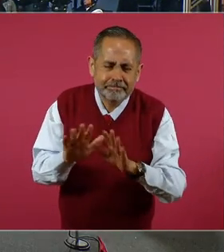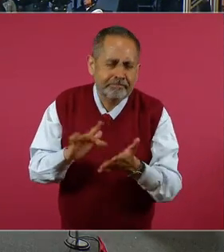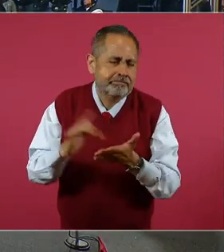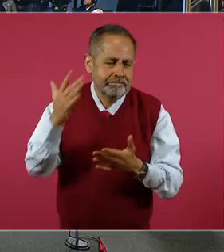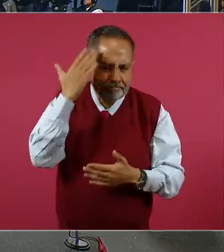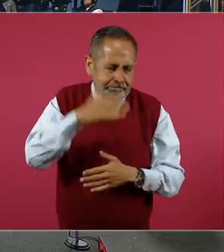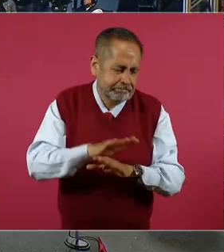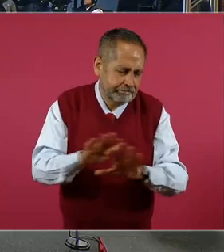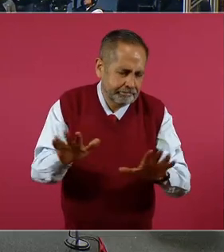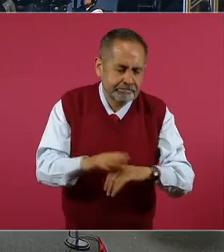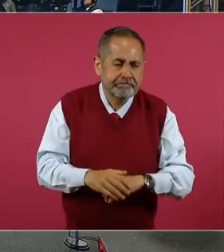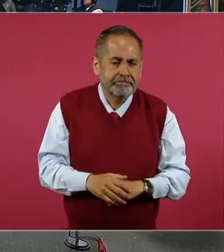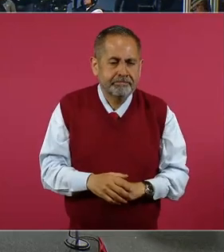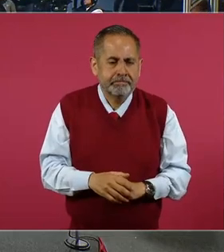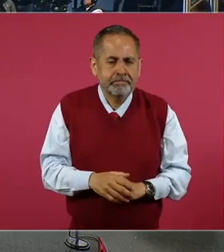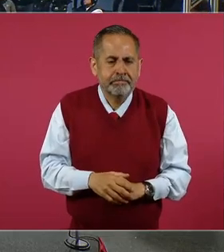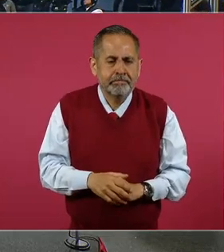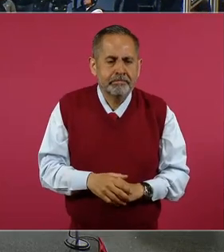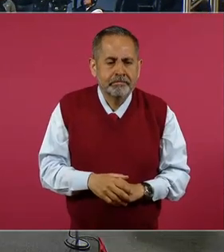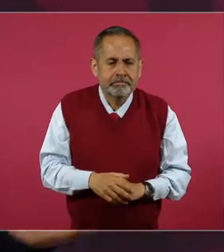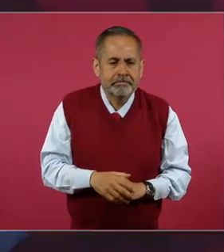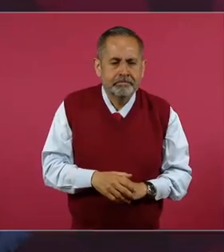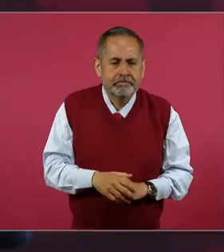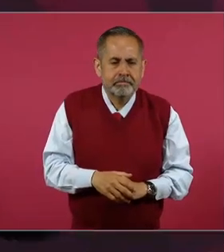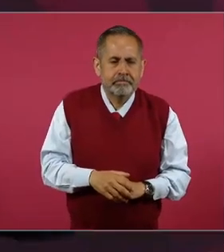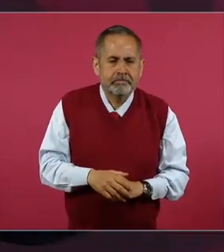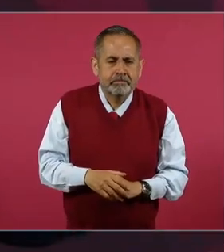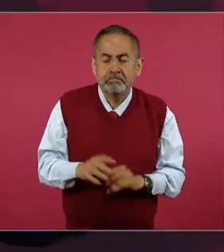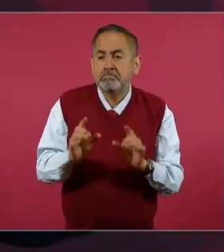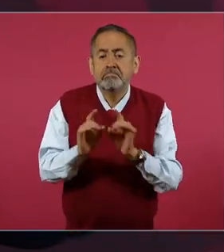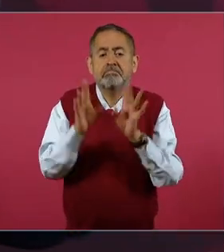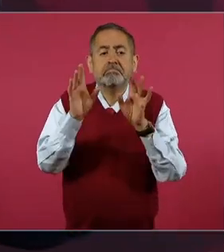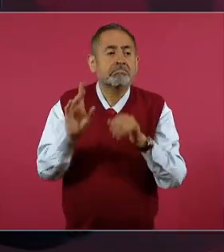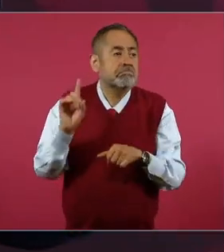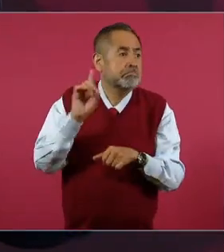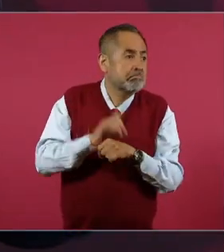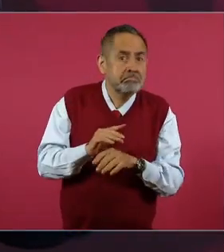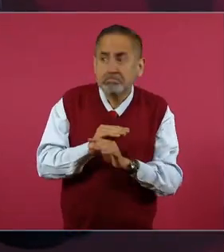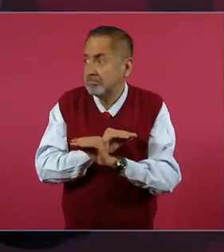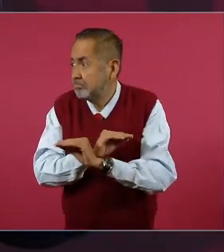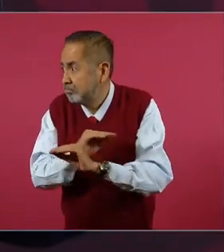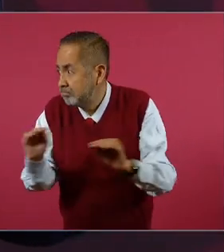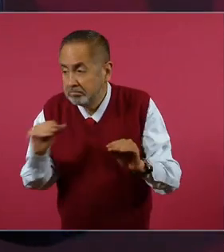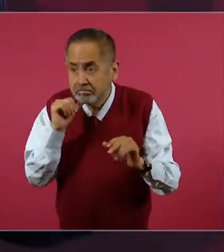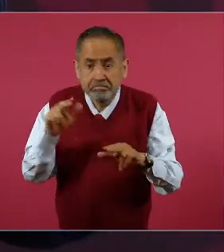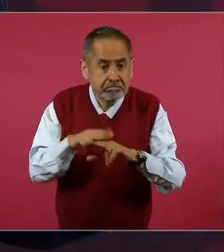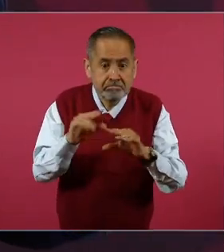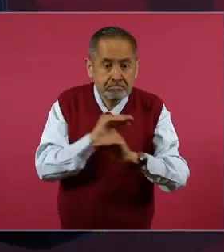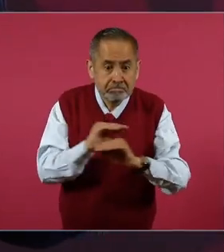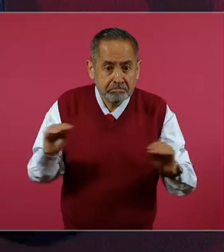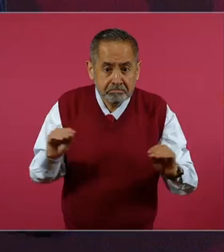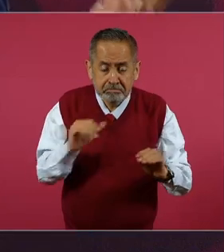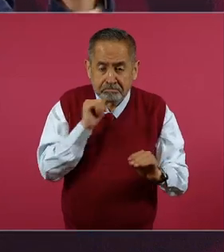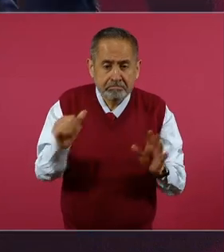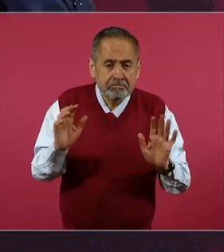para que en una de esas, si no hay nadie, ¿sí?,